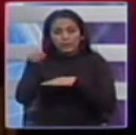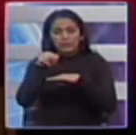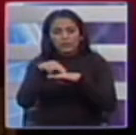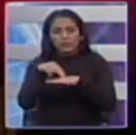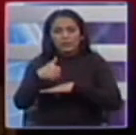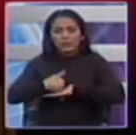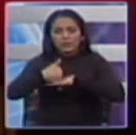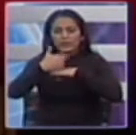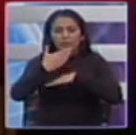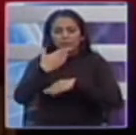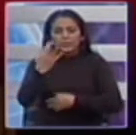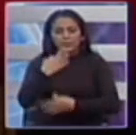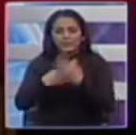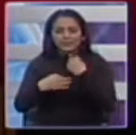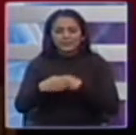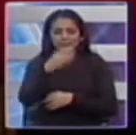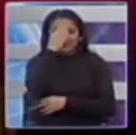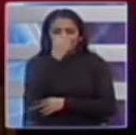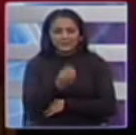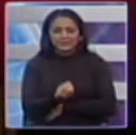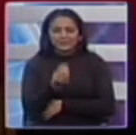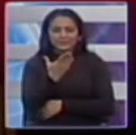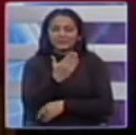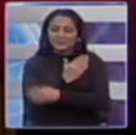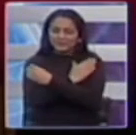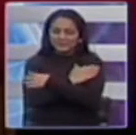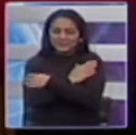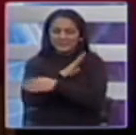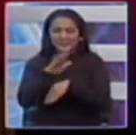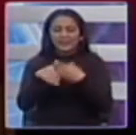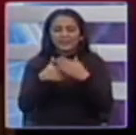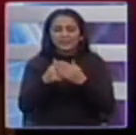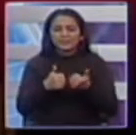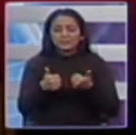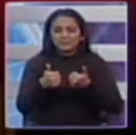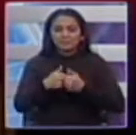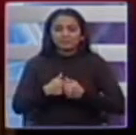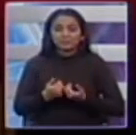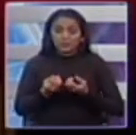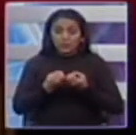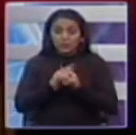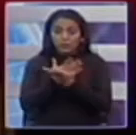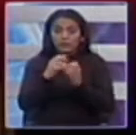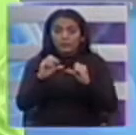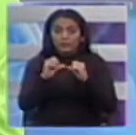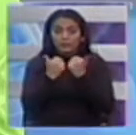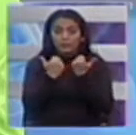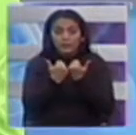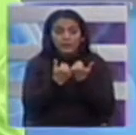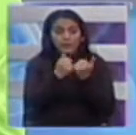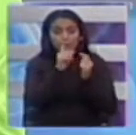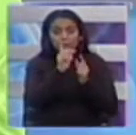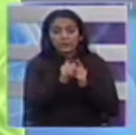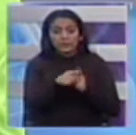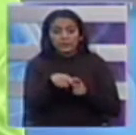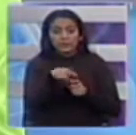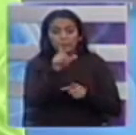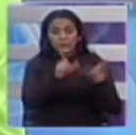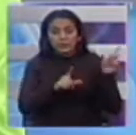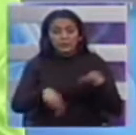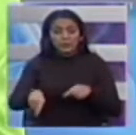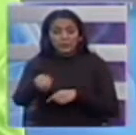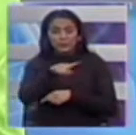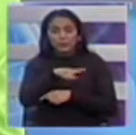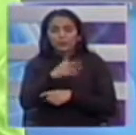saludo muy especial a todas y todos los televidentes. Bueno, decirles que la Asamblea Nacional y desde la función legislativa también